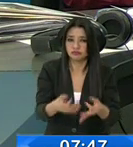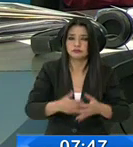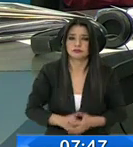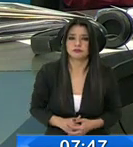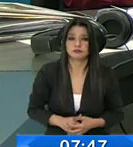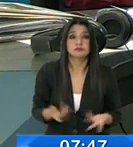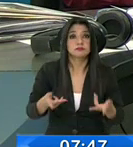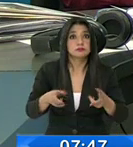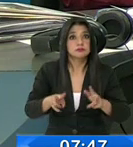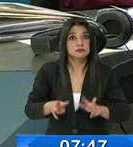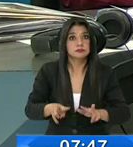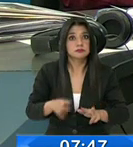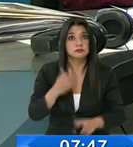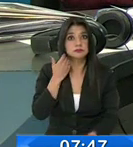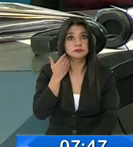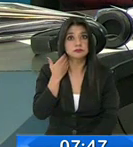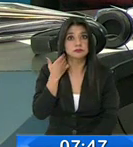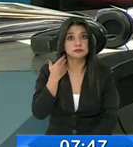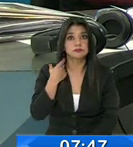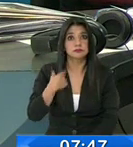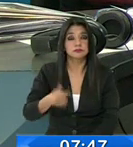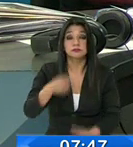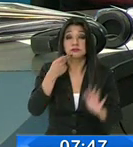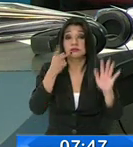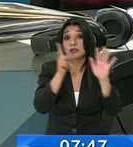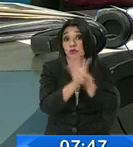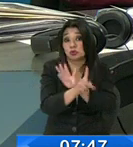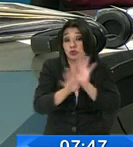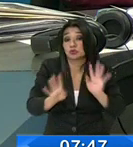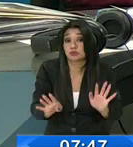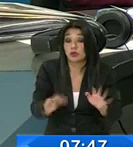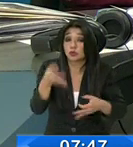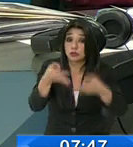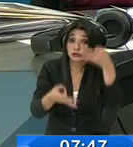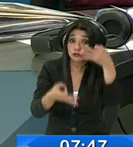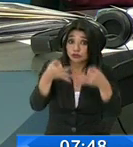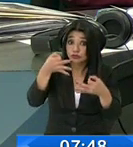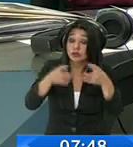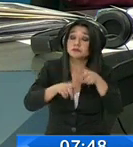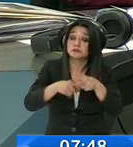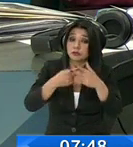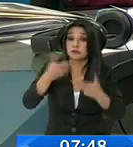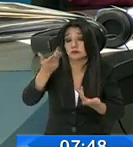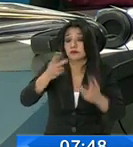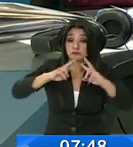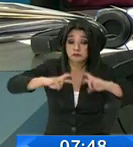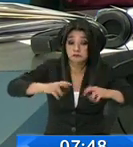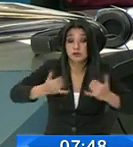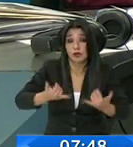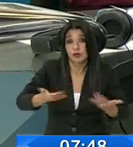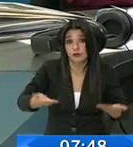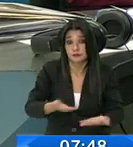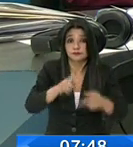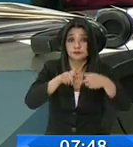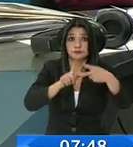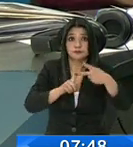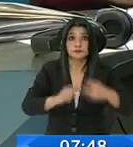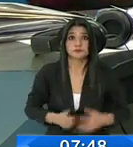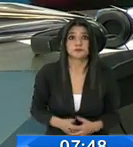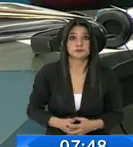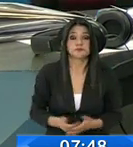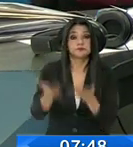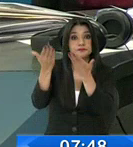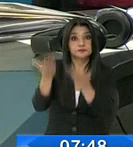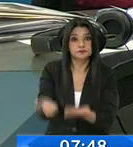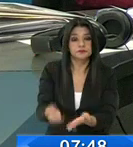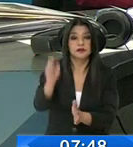que si se denuncia ante la justicia y la justicia inicia las investigaciones de ahora estamos en este caso el